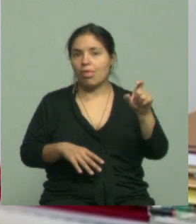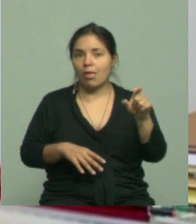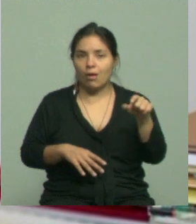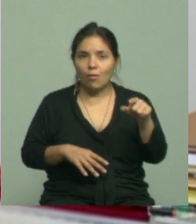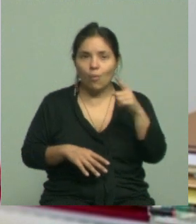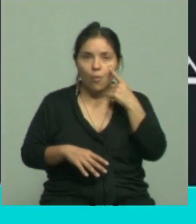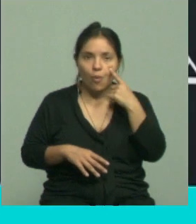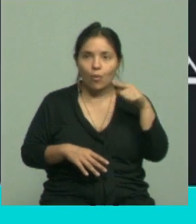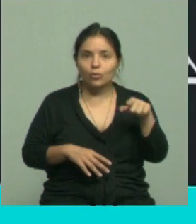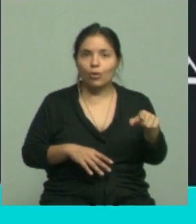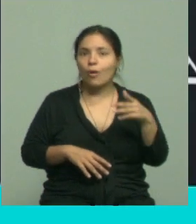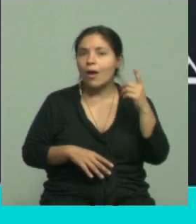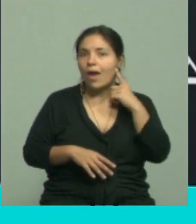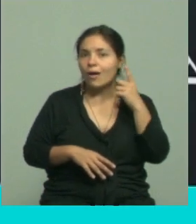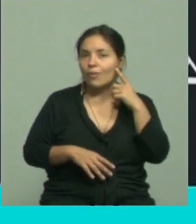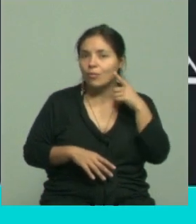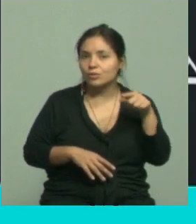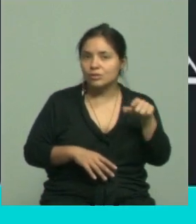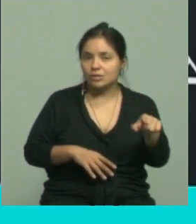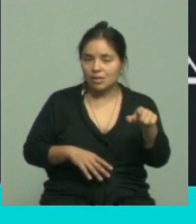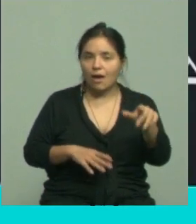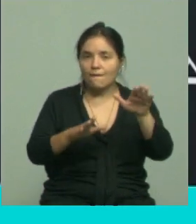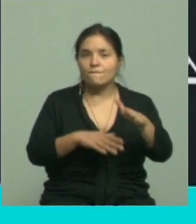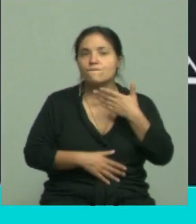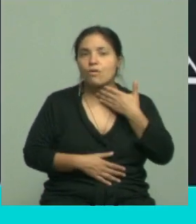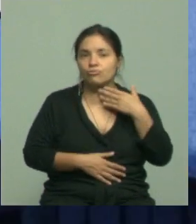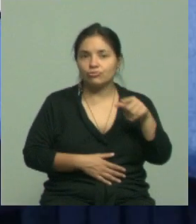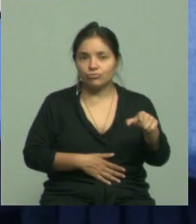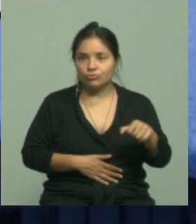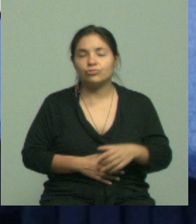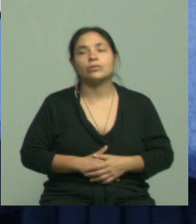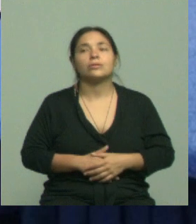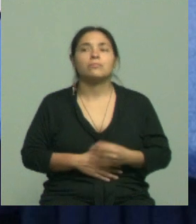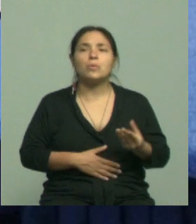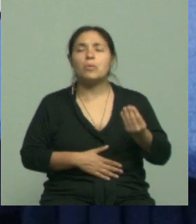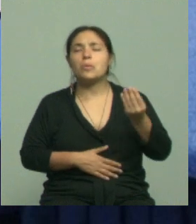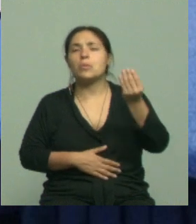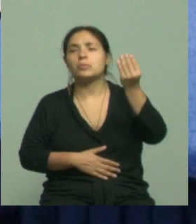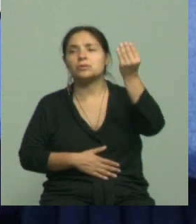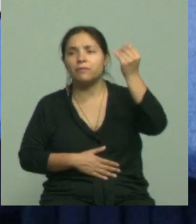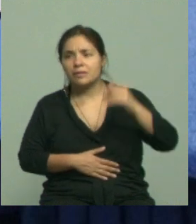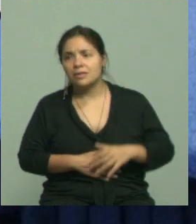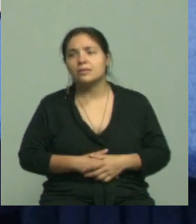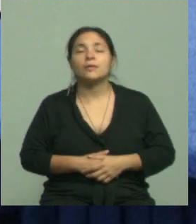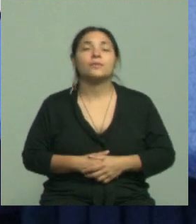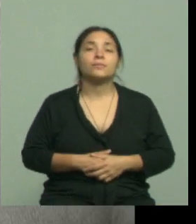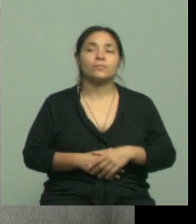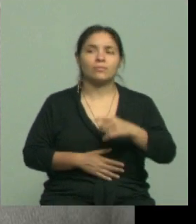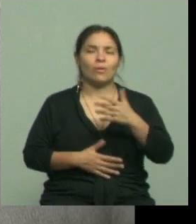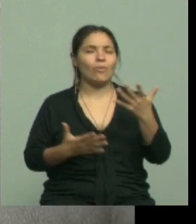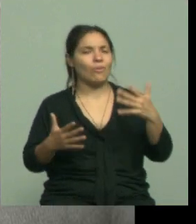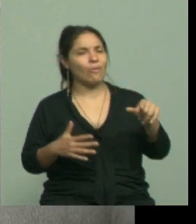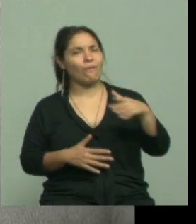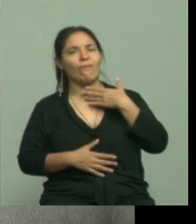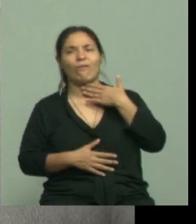el ojo o el oído a esta voz. En muchas ocasiones pasa por, oye, el vozarrón que tiene este